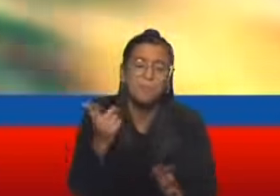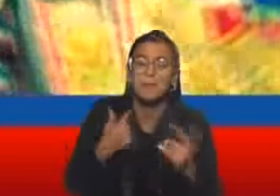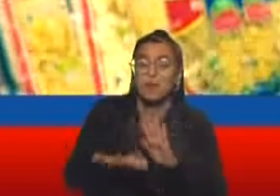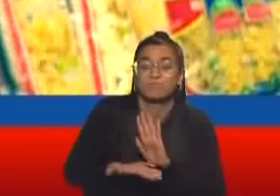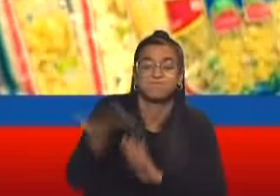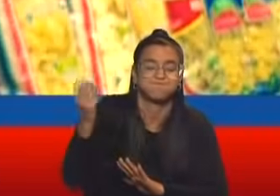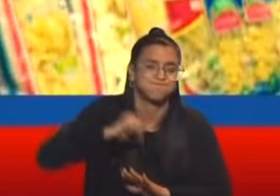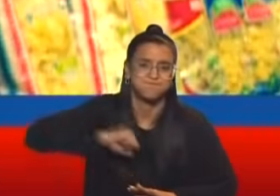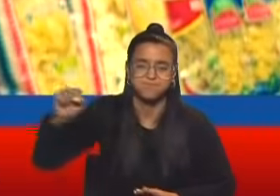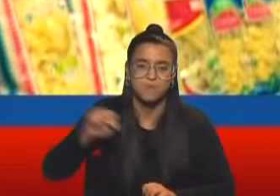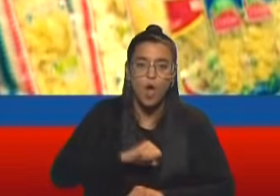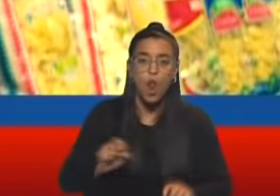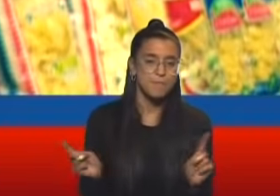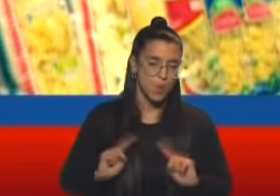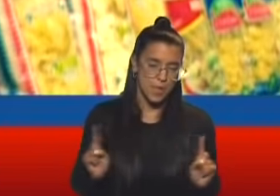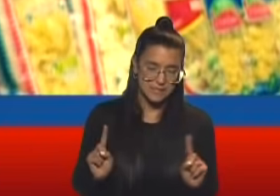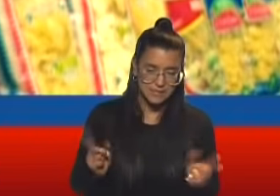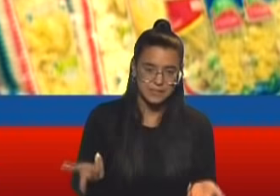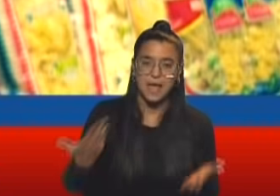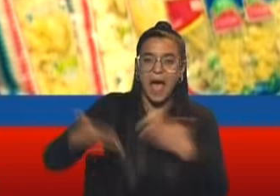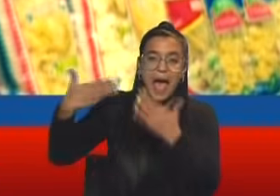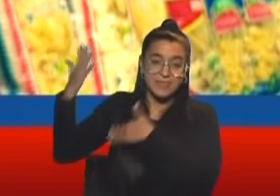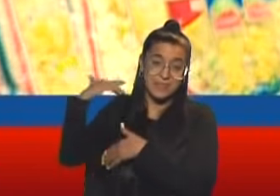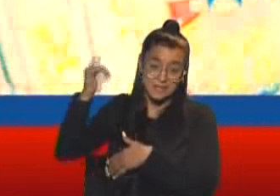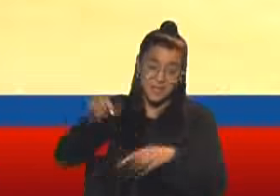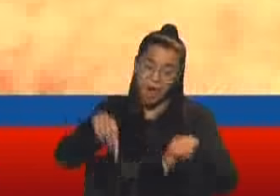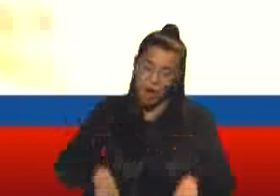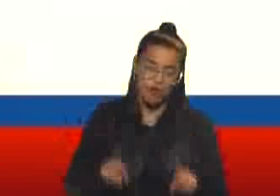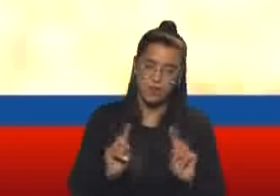tan disparatados como fueron en el comienzo, ¿cierto?